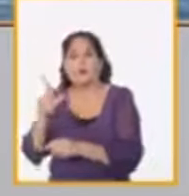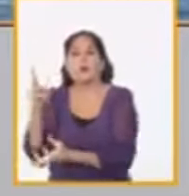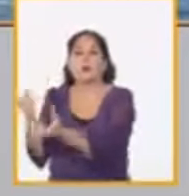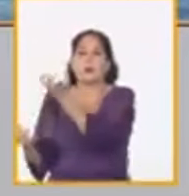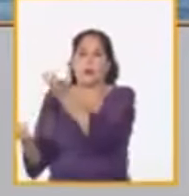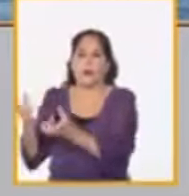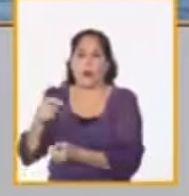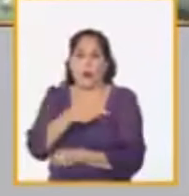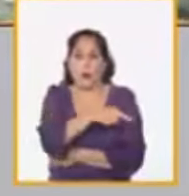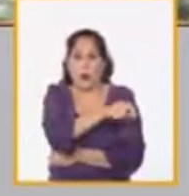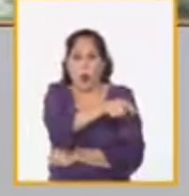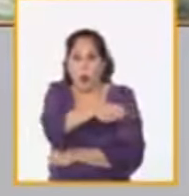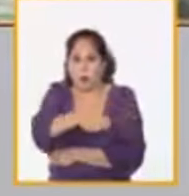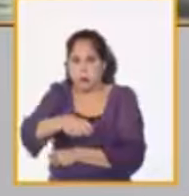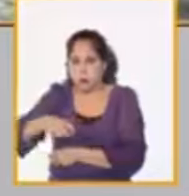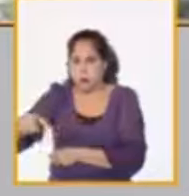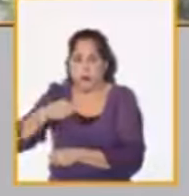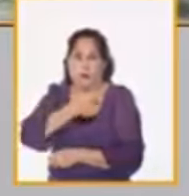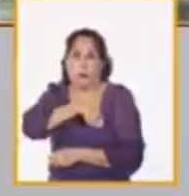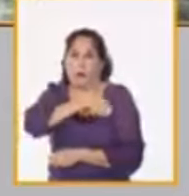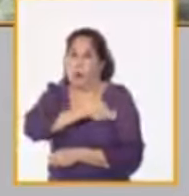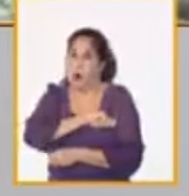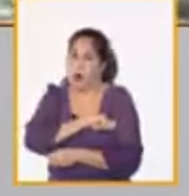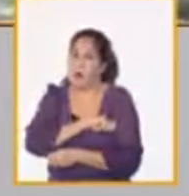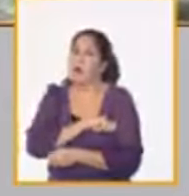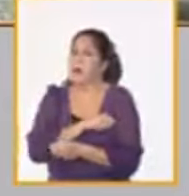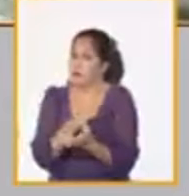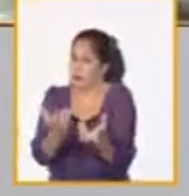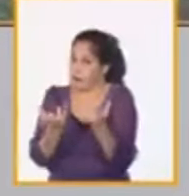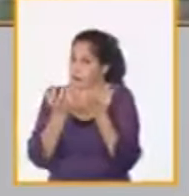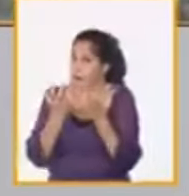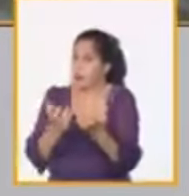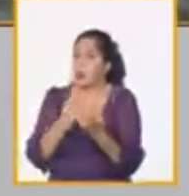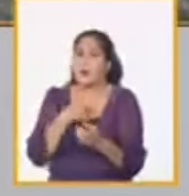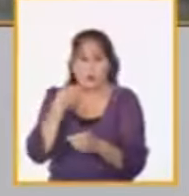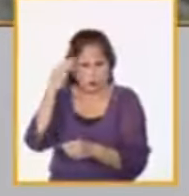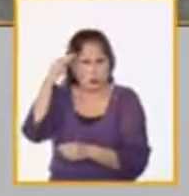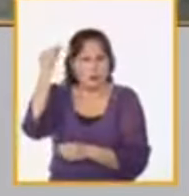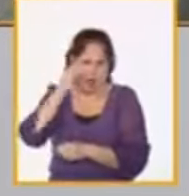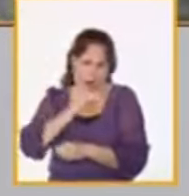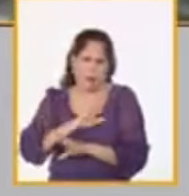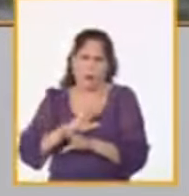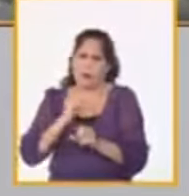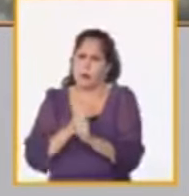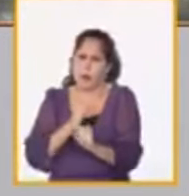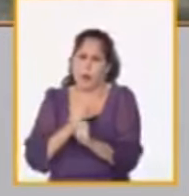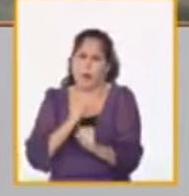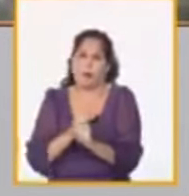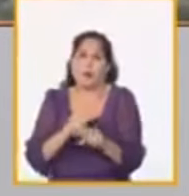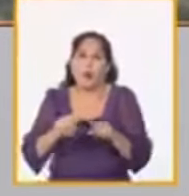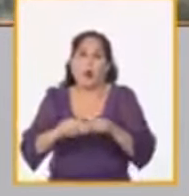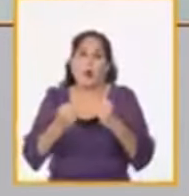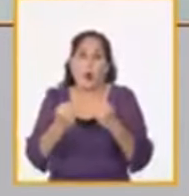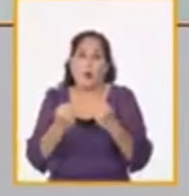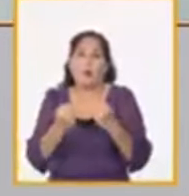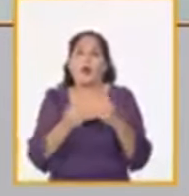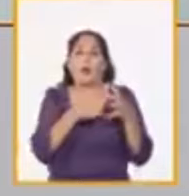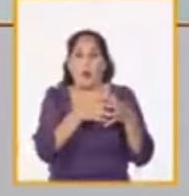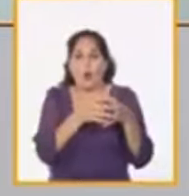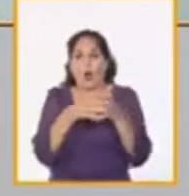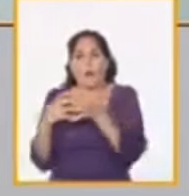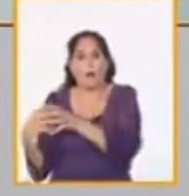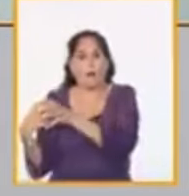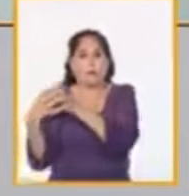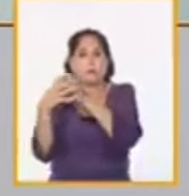población es grande. Ah. Eso hay conciencia, se está trabajando. Cuando tenemos rotura en los equipos de bombeo, buscamos el concurso,